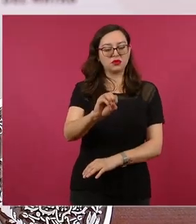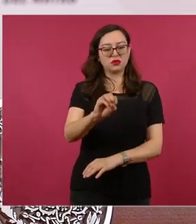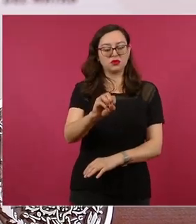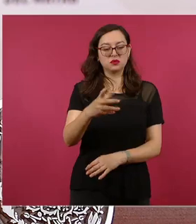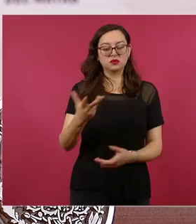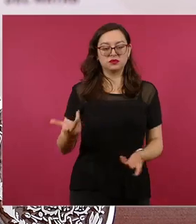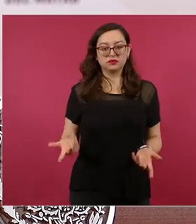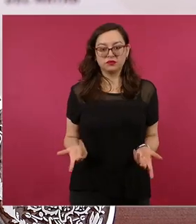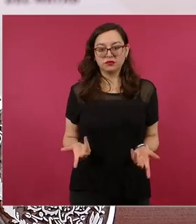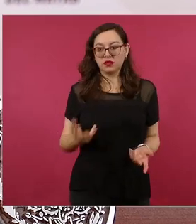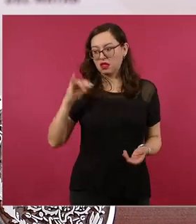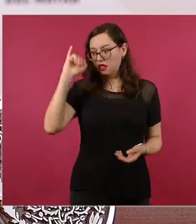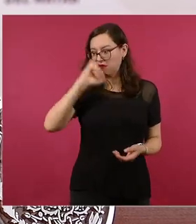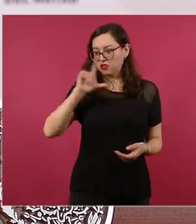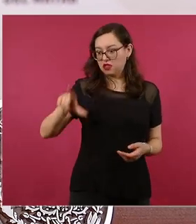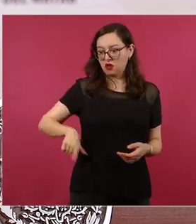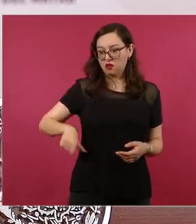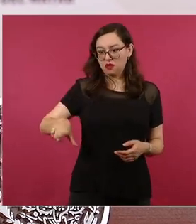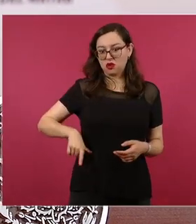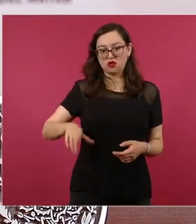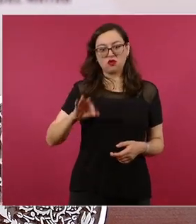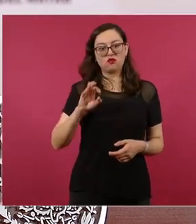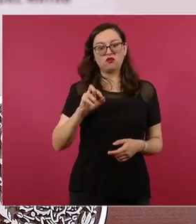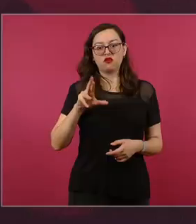presidente de la Corte, y todos los ministros